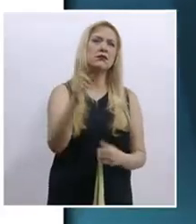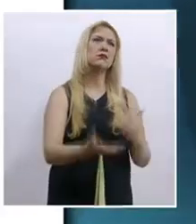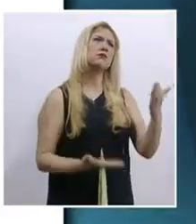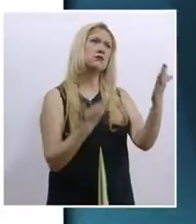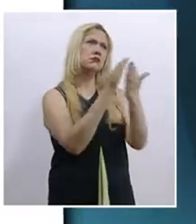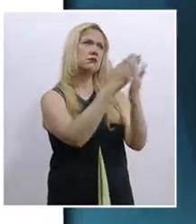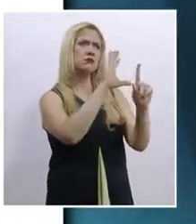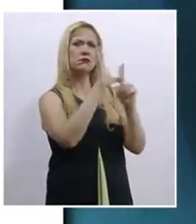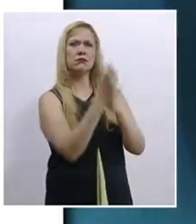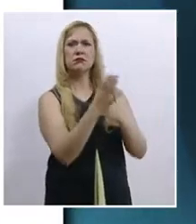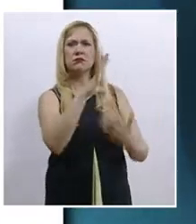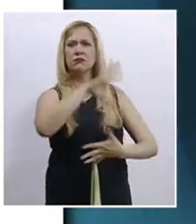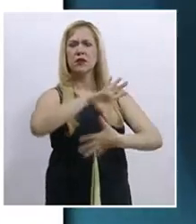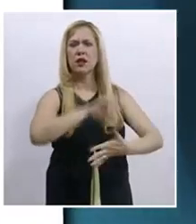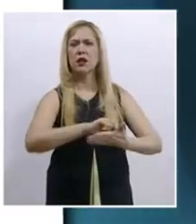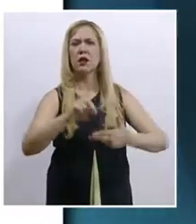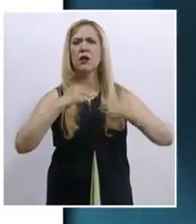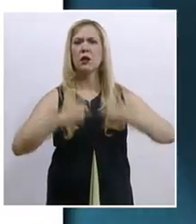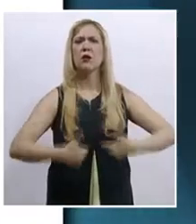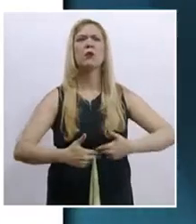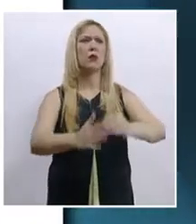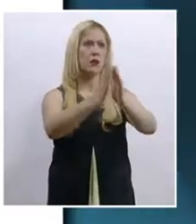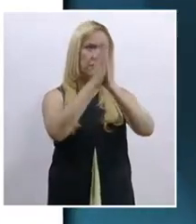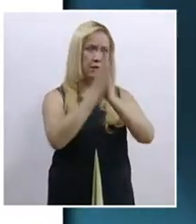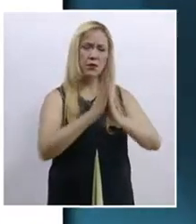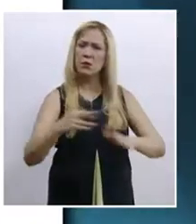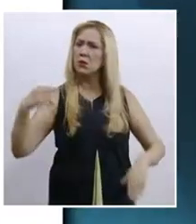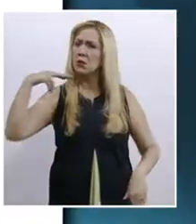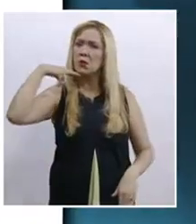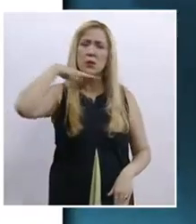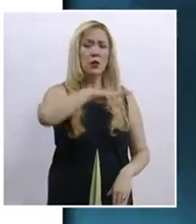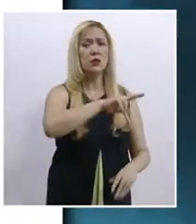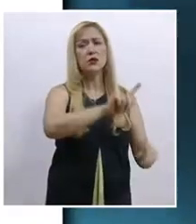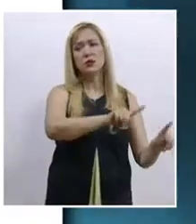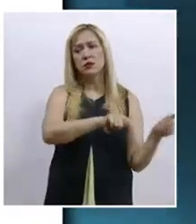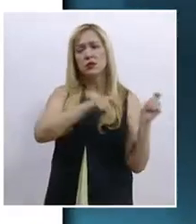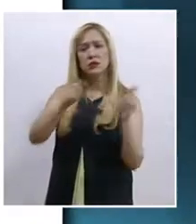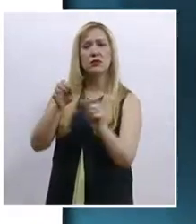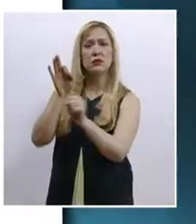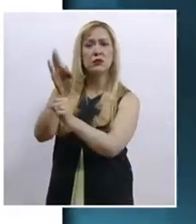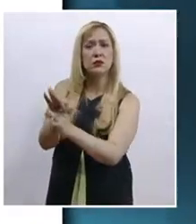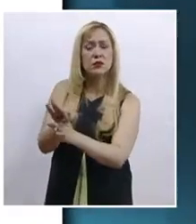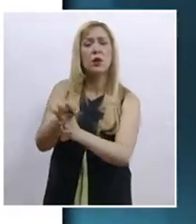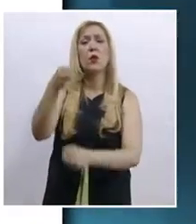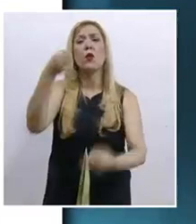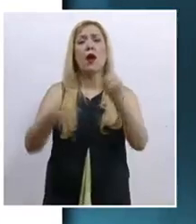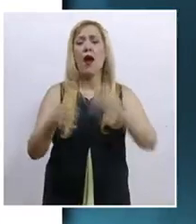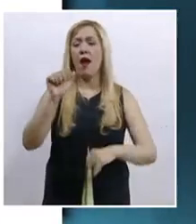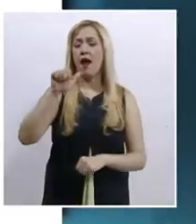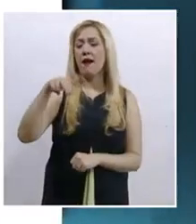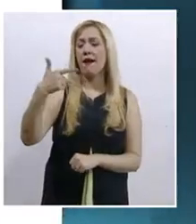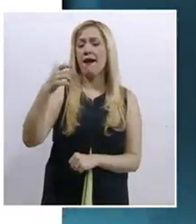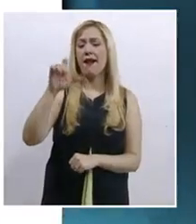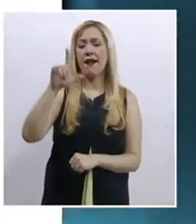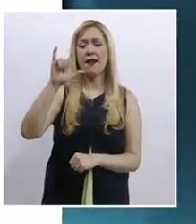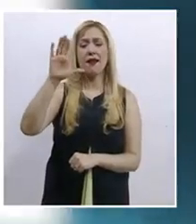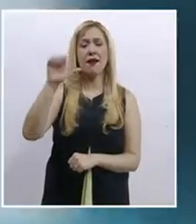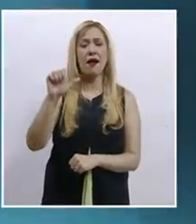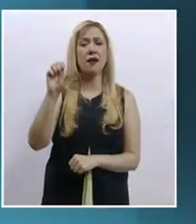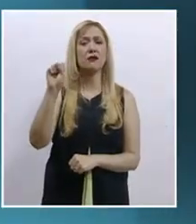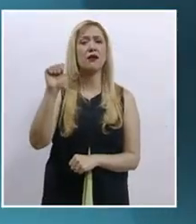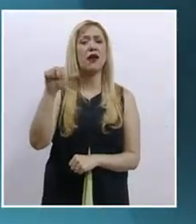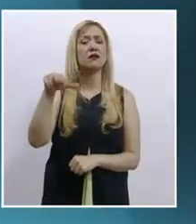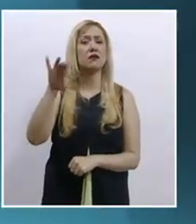Comisión Interamericana de Derechos Humanos la adopción inmediata de medidas cautelares a favor de la jueza Angélica Sánchez Hernández,